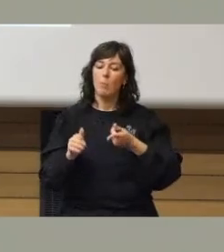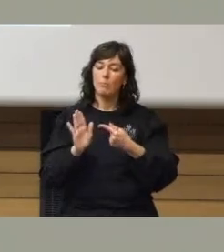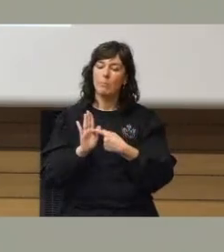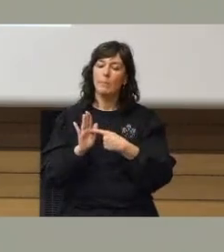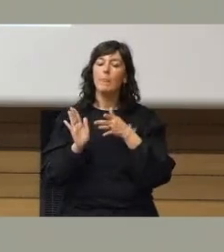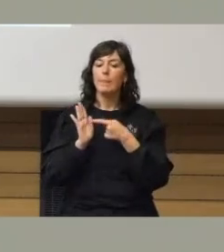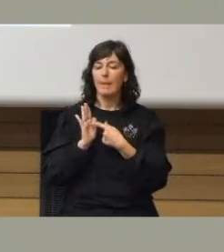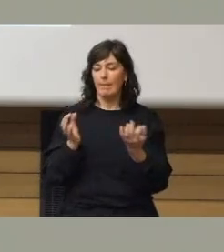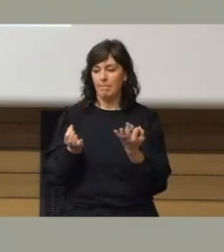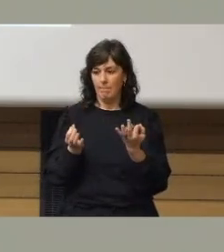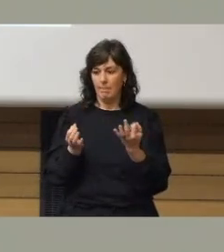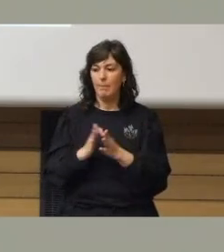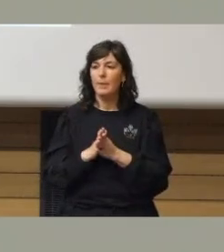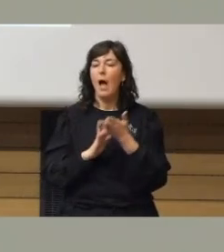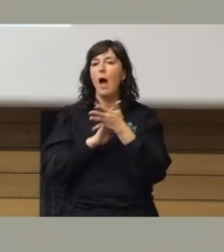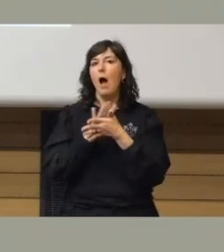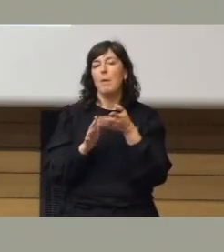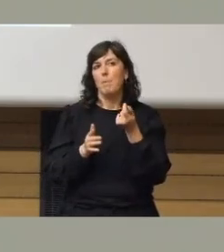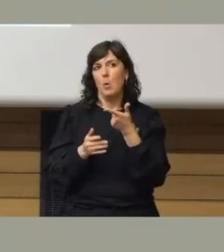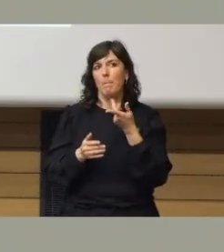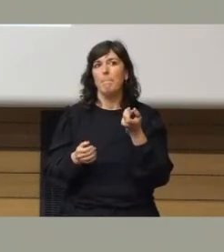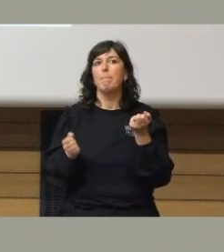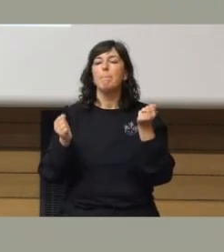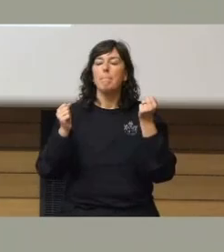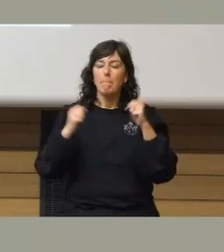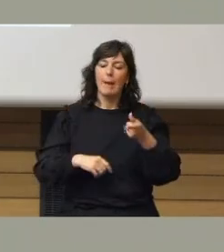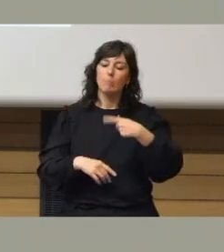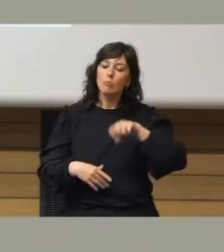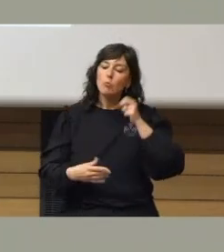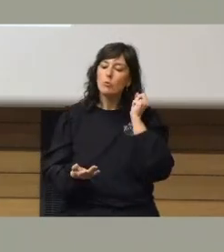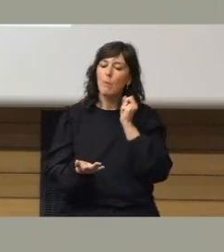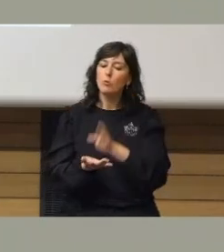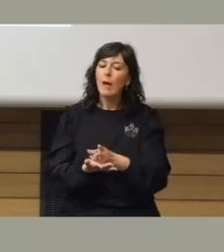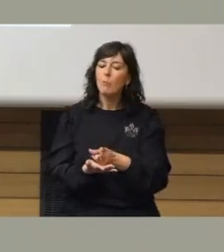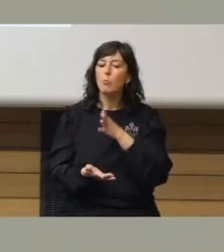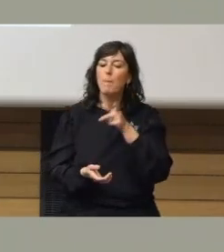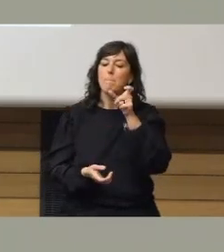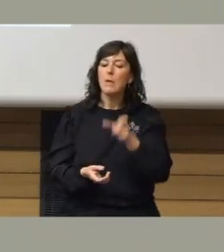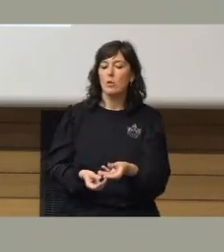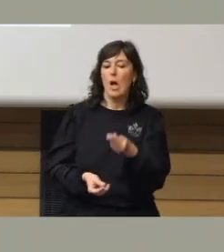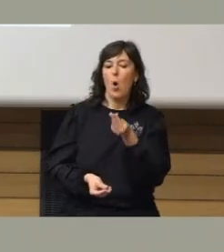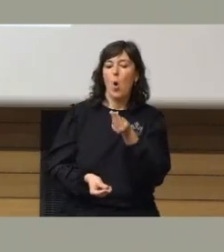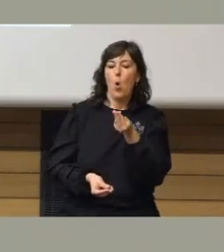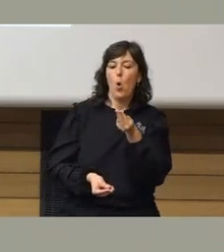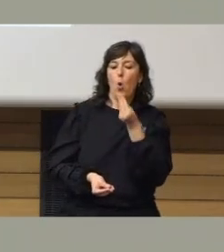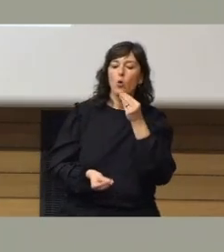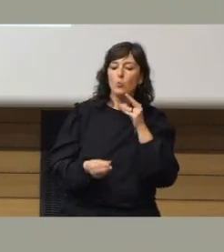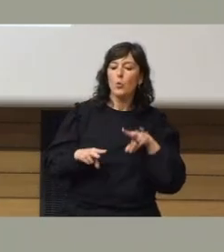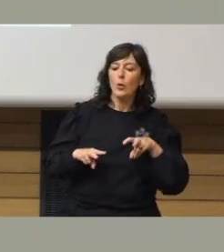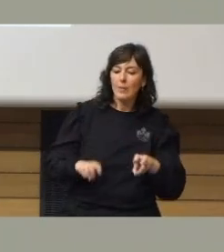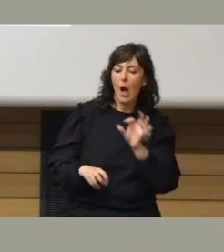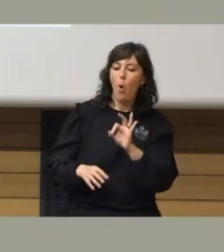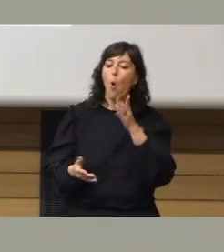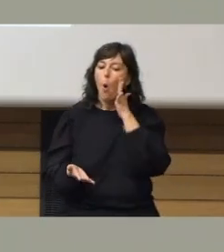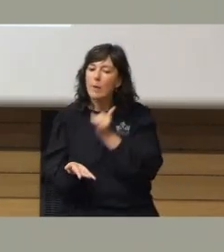poco, vale, nosotros apostamos por los consumidores iniciales y los consumidores experimentales como elemento de intervención, pero